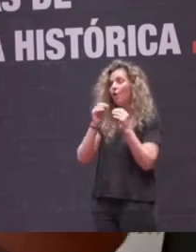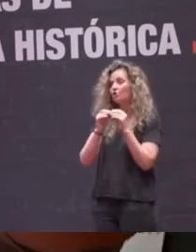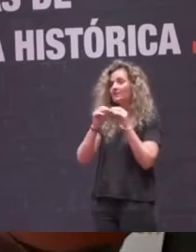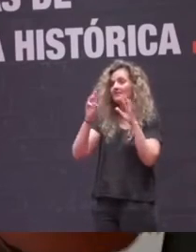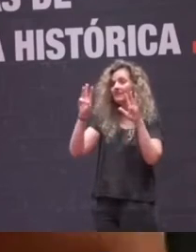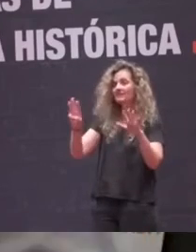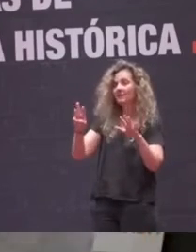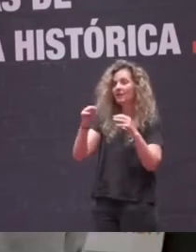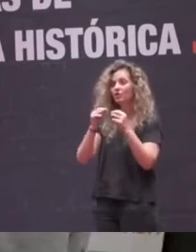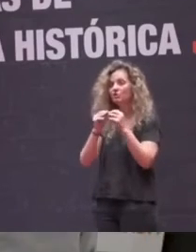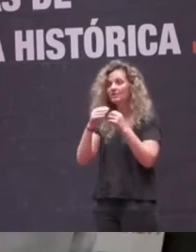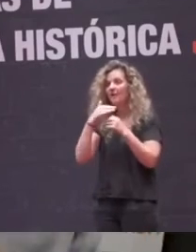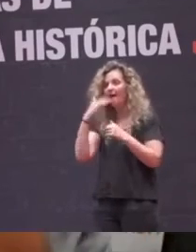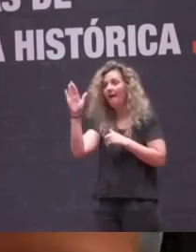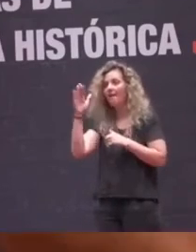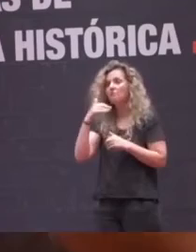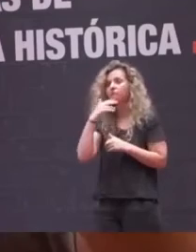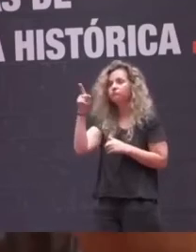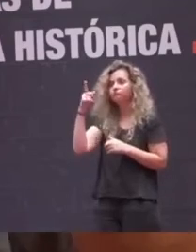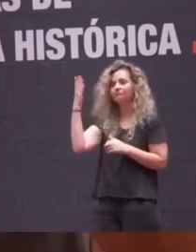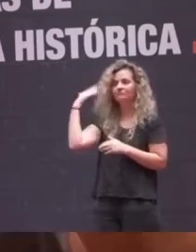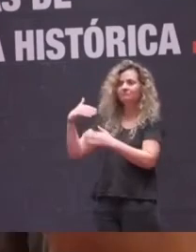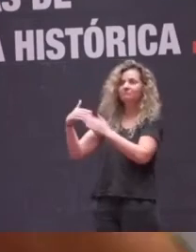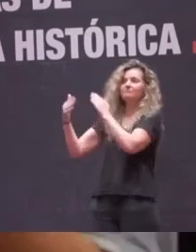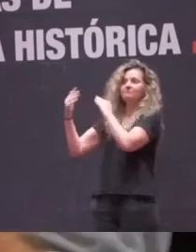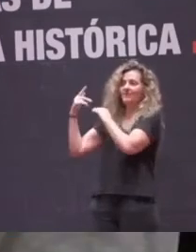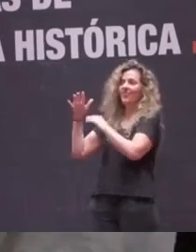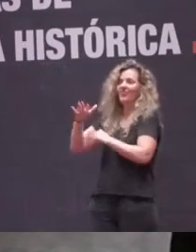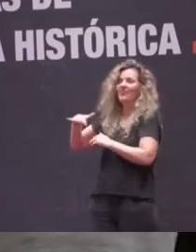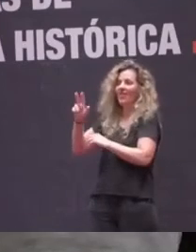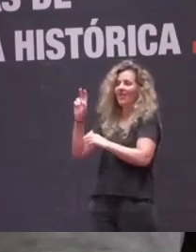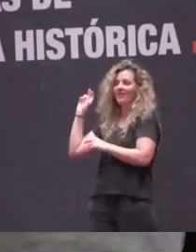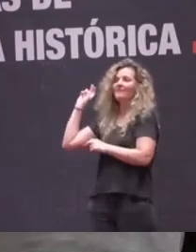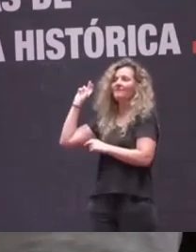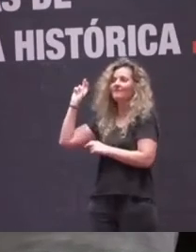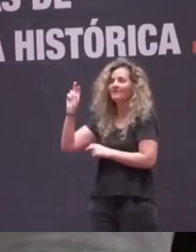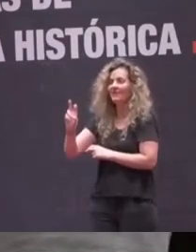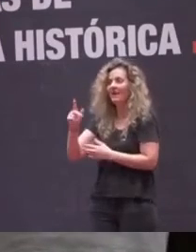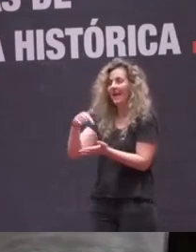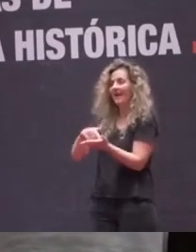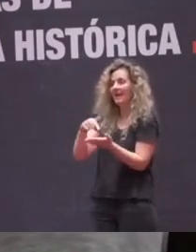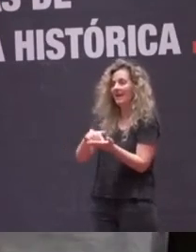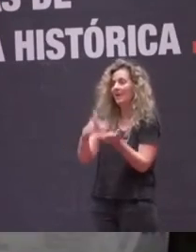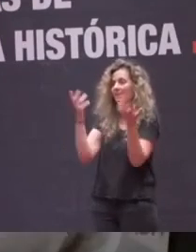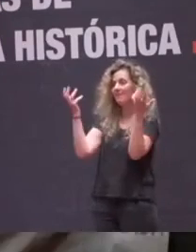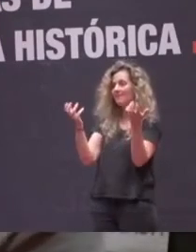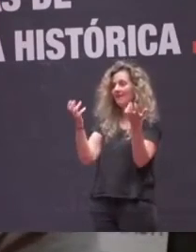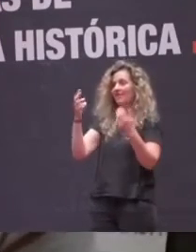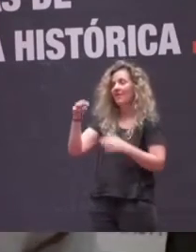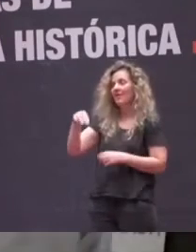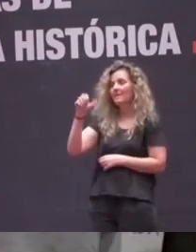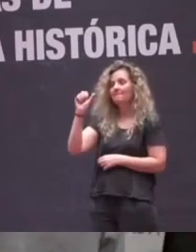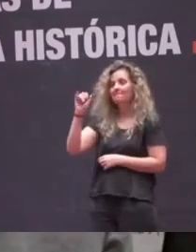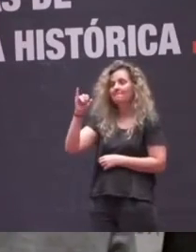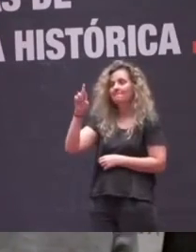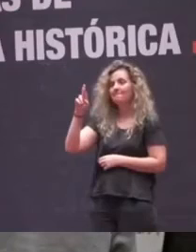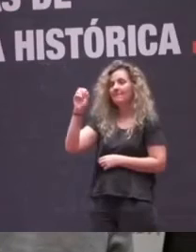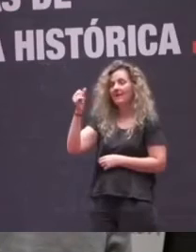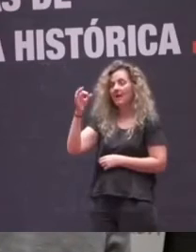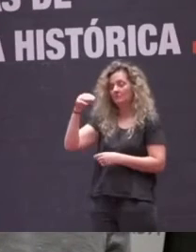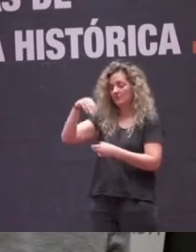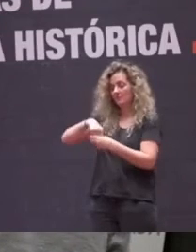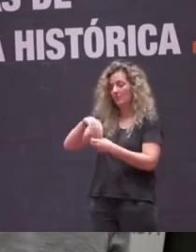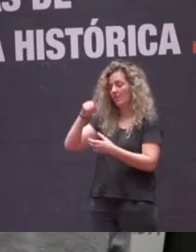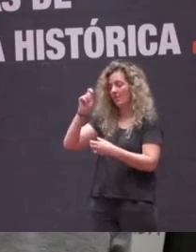e algo, e dicir, fixademos de onde ven, non? A reclamación polo Pazo de Meirás que está na propia sentencia,